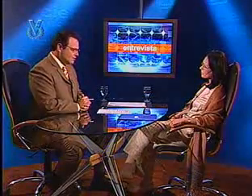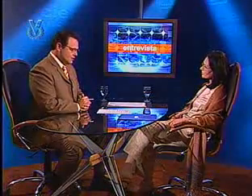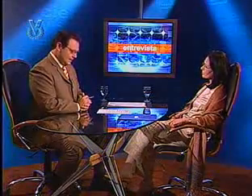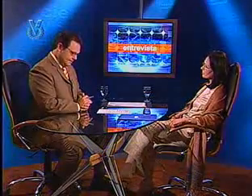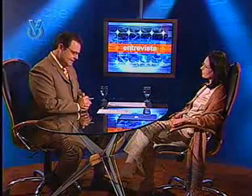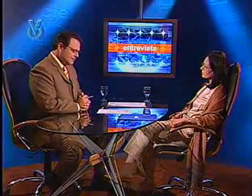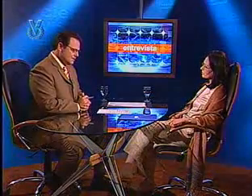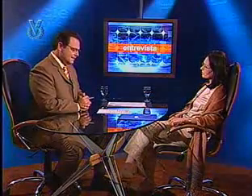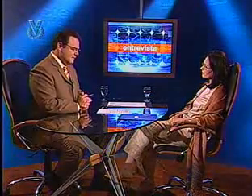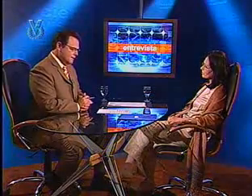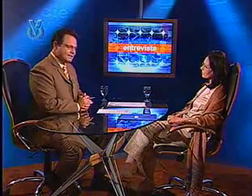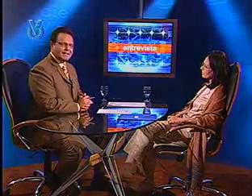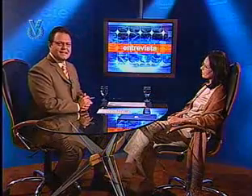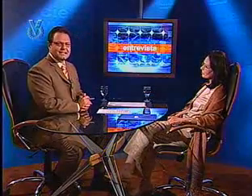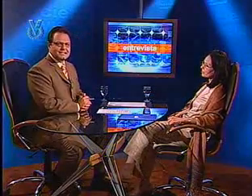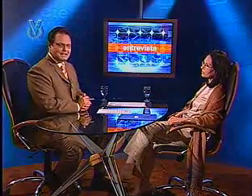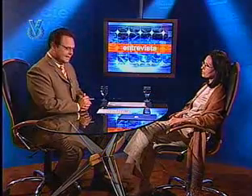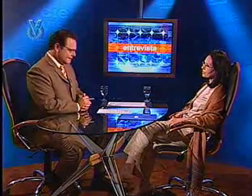793-1634. Repito,